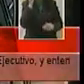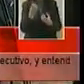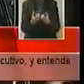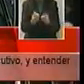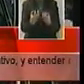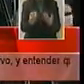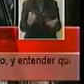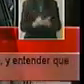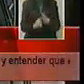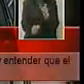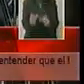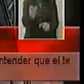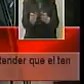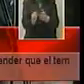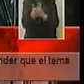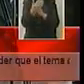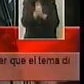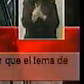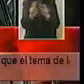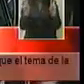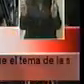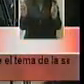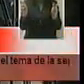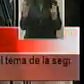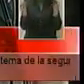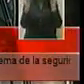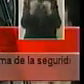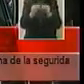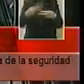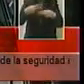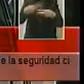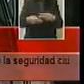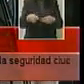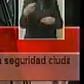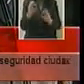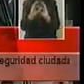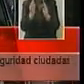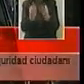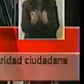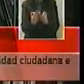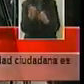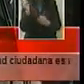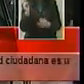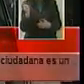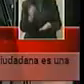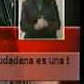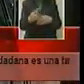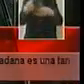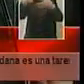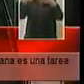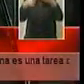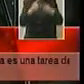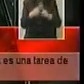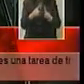muchas personas, expertos en el tema, juntas vecinales, padres de familia, profesores, etcétera,